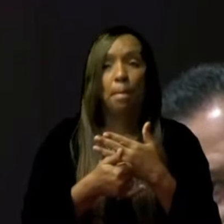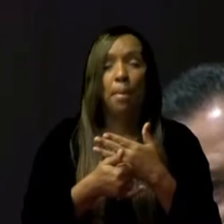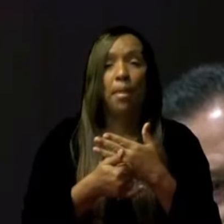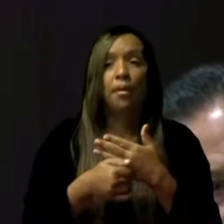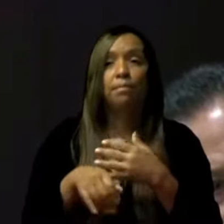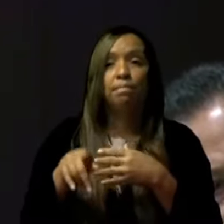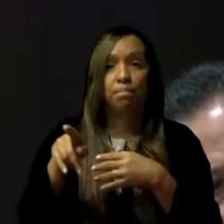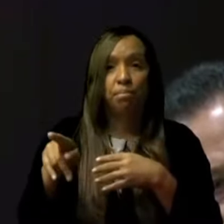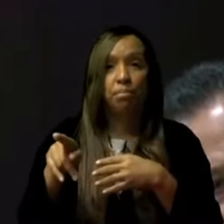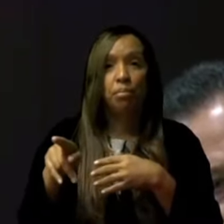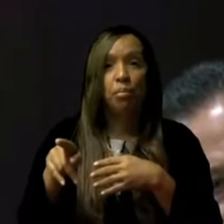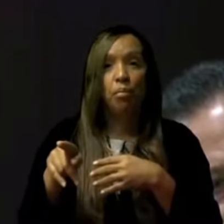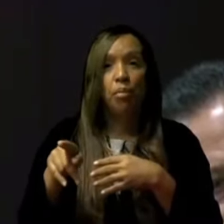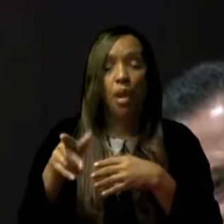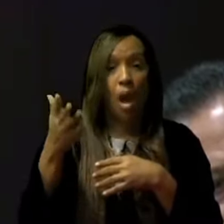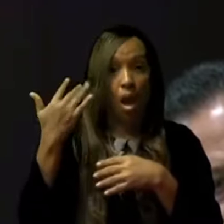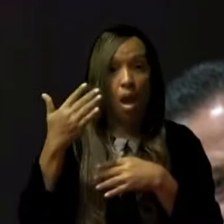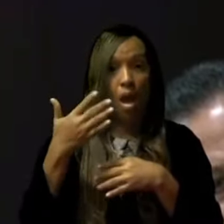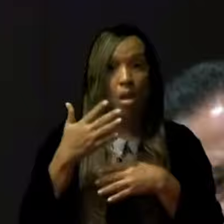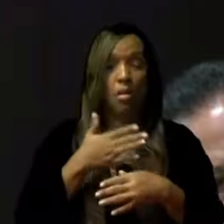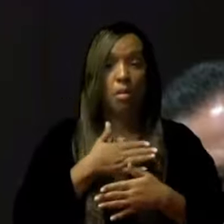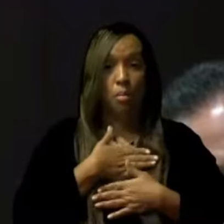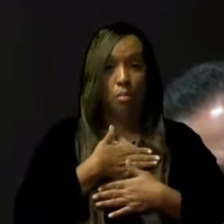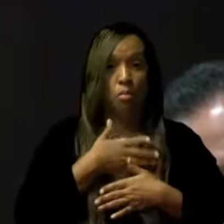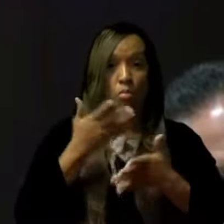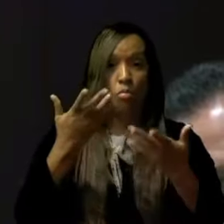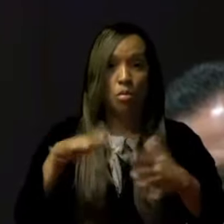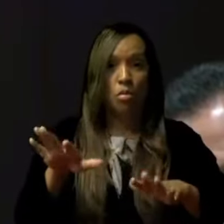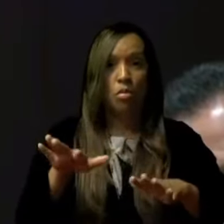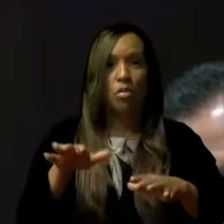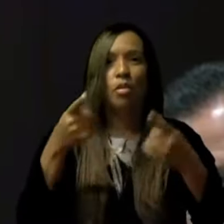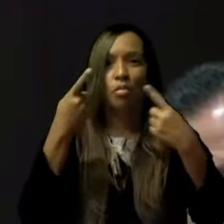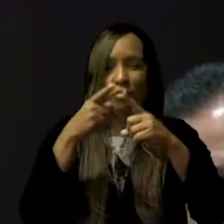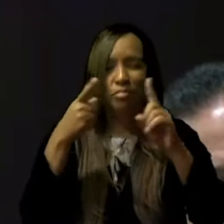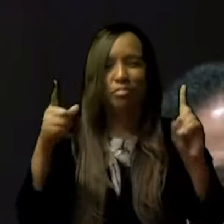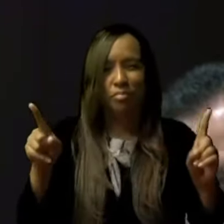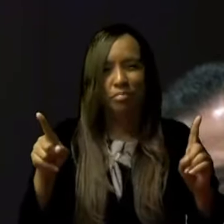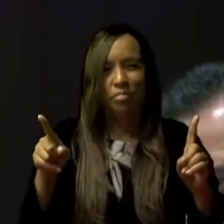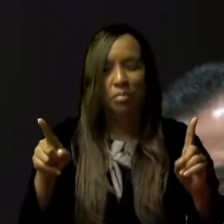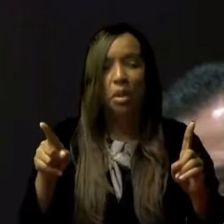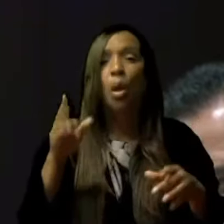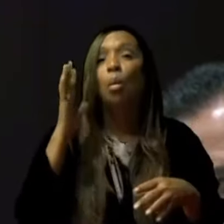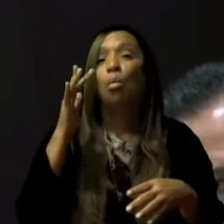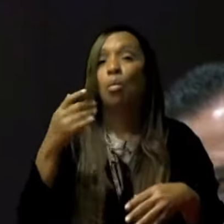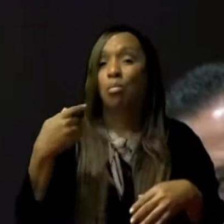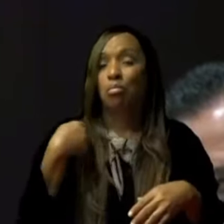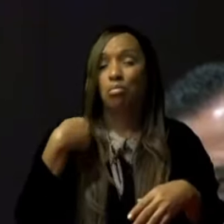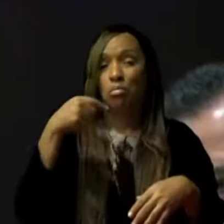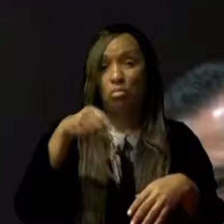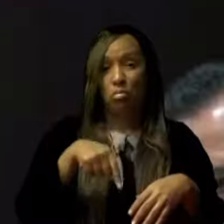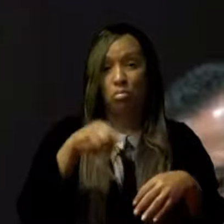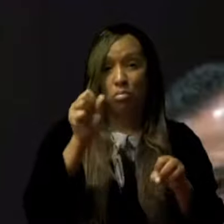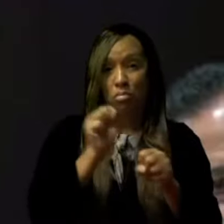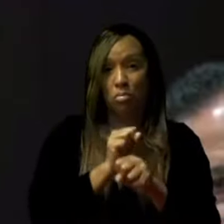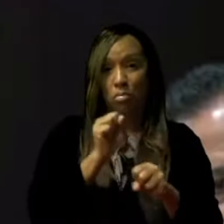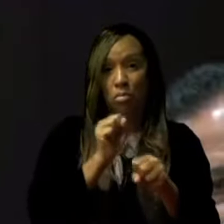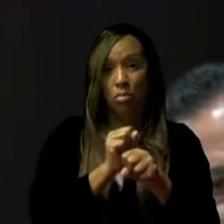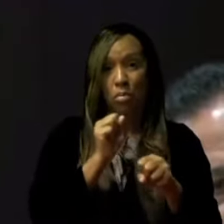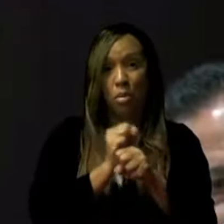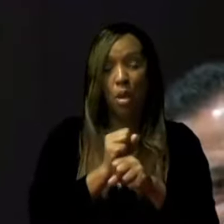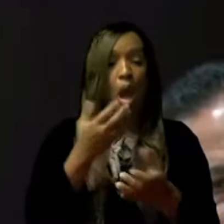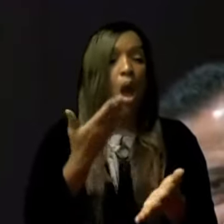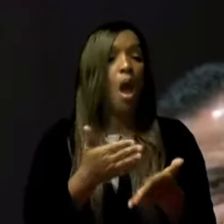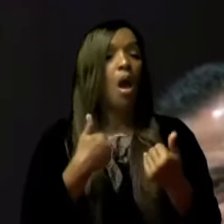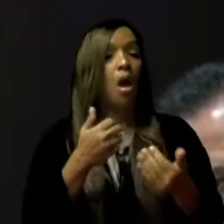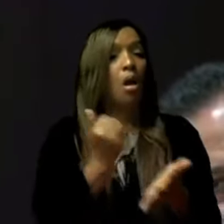en personal, porque no estamos buscando votos aquí, nosotros estamos buscando el desarrollo de la comunidad, y como lo establece la Constitución de la República,